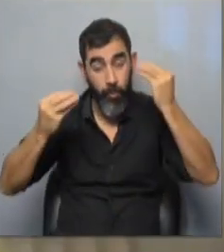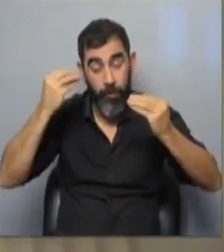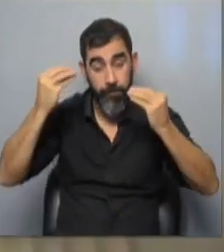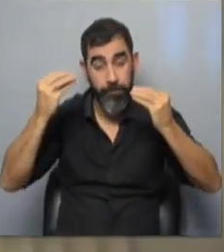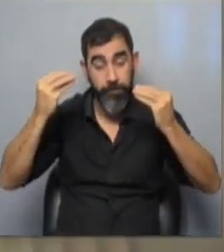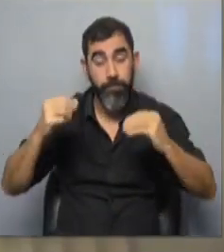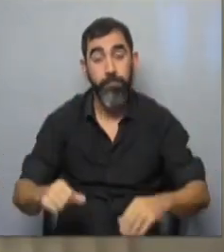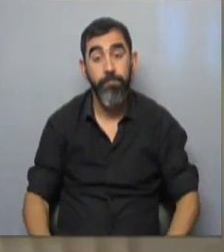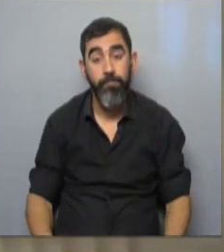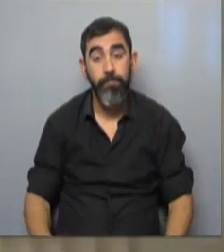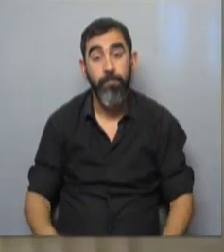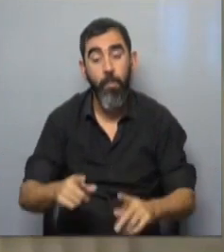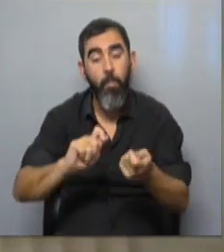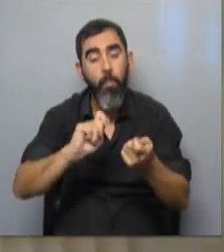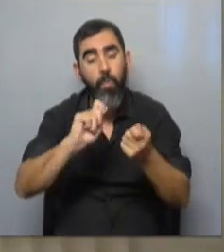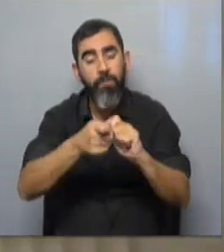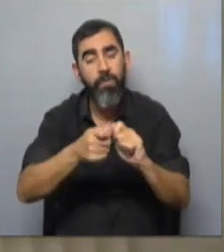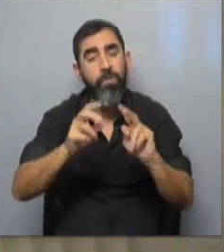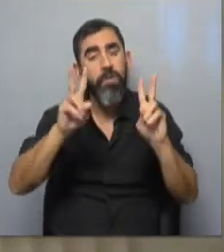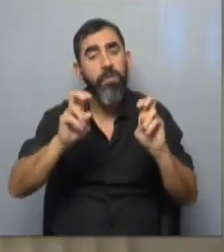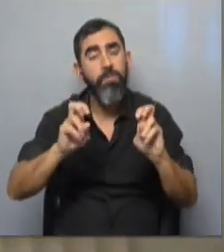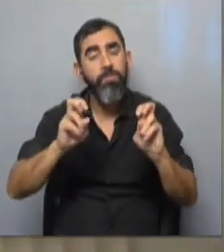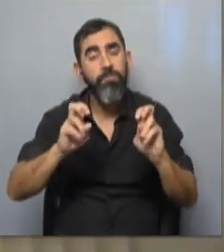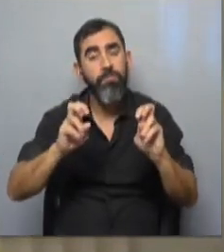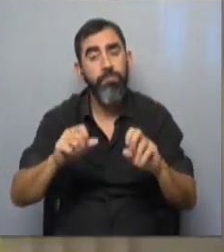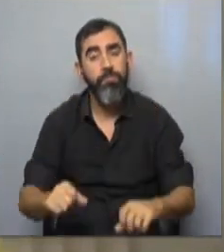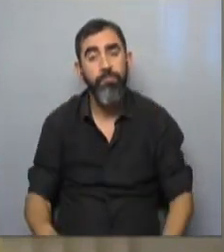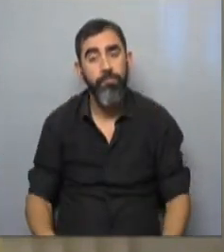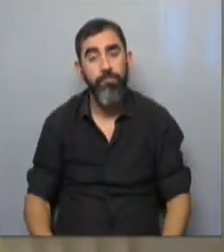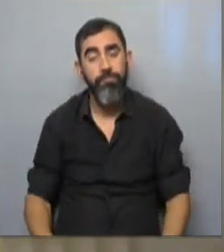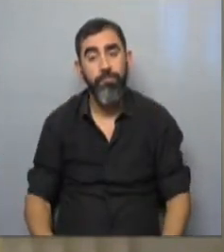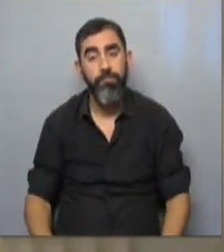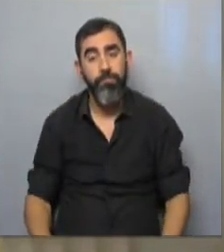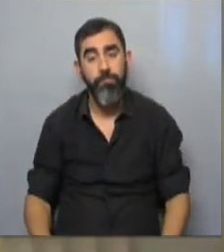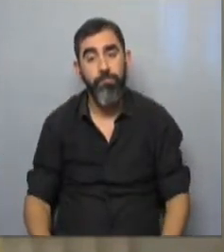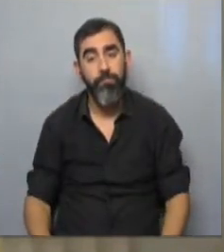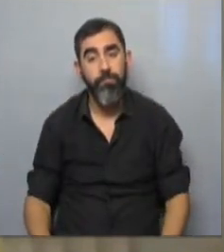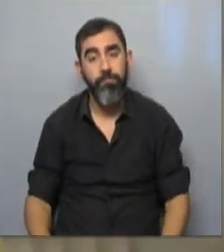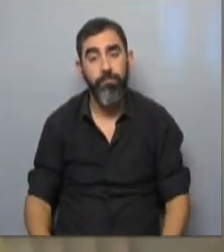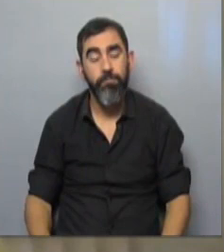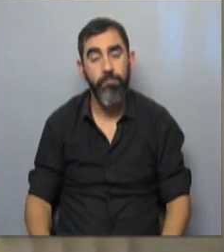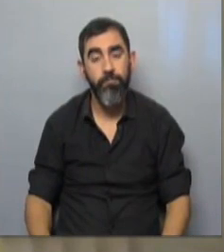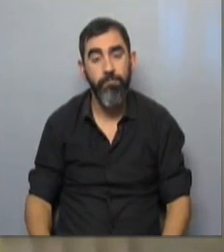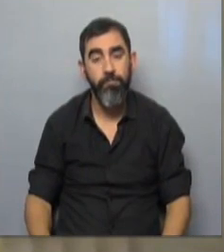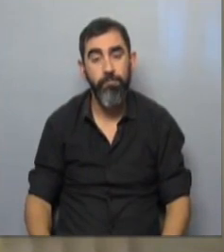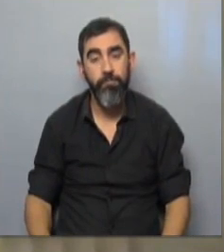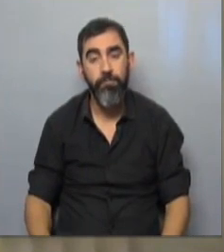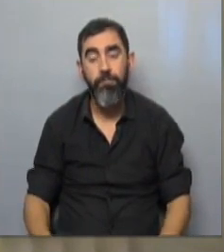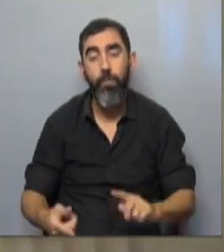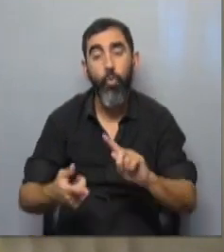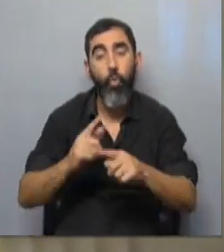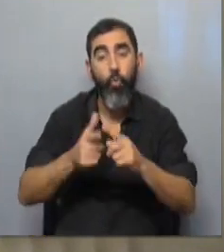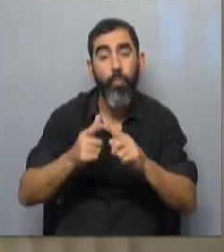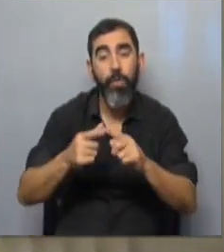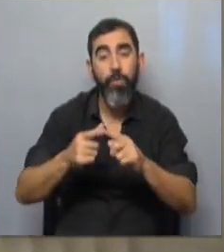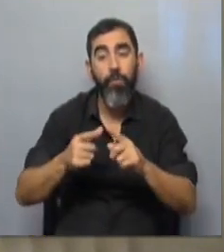es la modificación en relación a qué sucede cuando un convenio colectivo